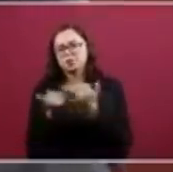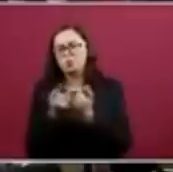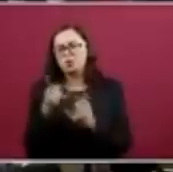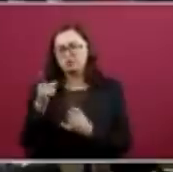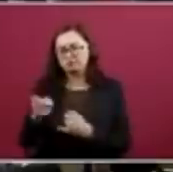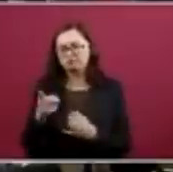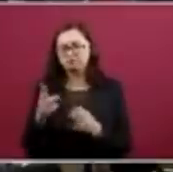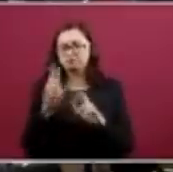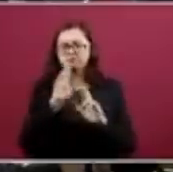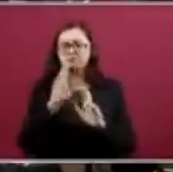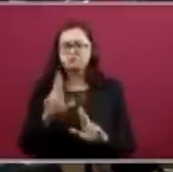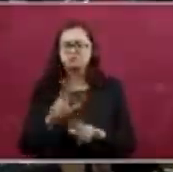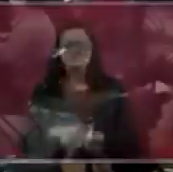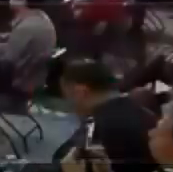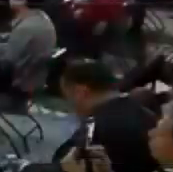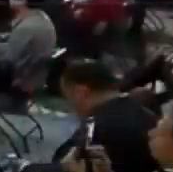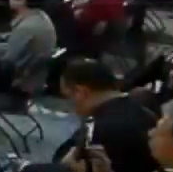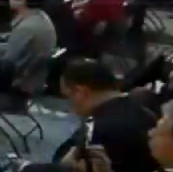planteando.